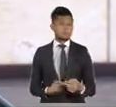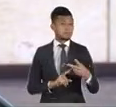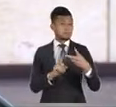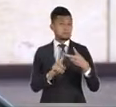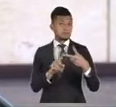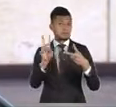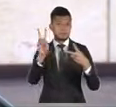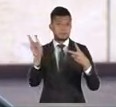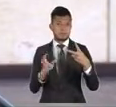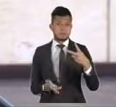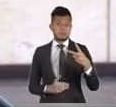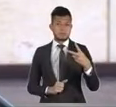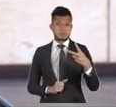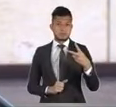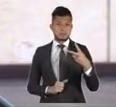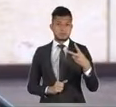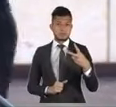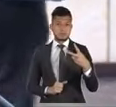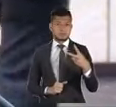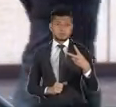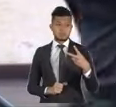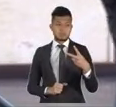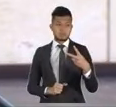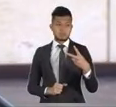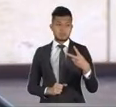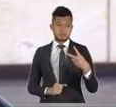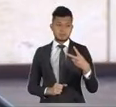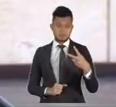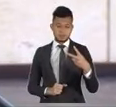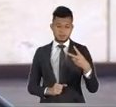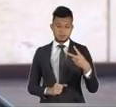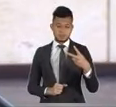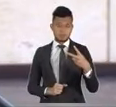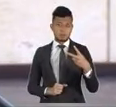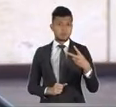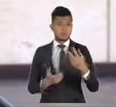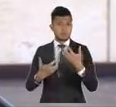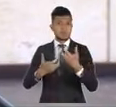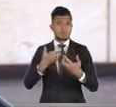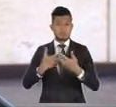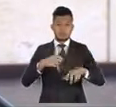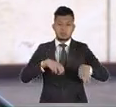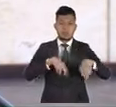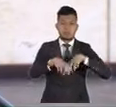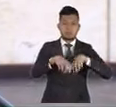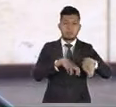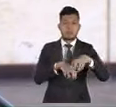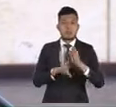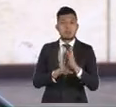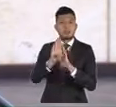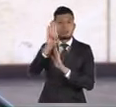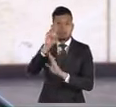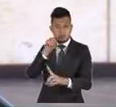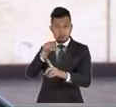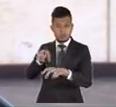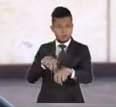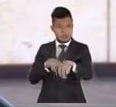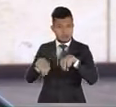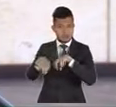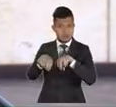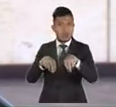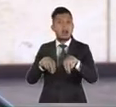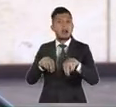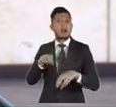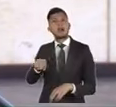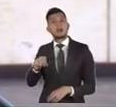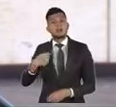siguiente tema tiene que ver con todos los temas de desarrollo de sistemas de transporte y desarrollo orientado al transporte, y la forma en que